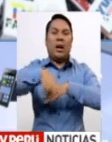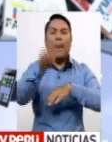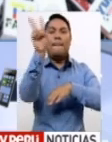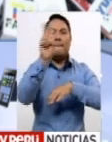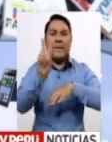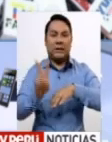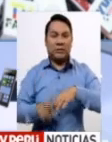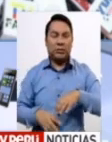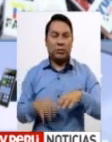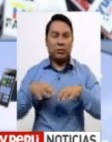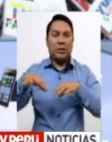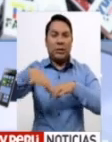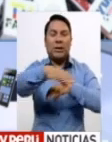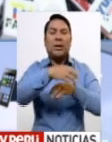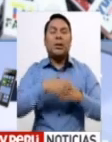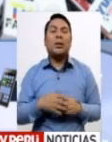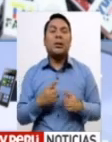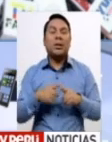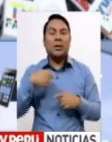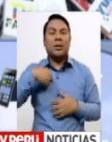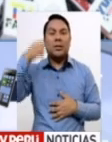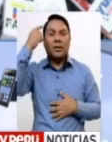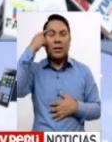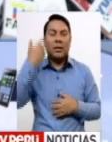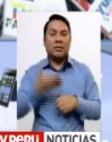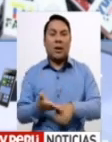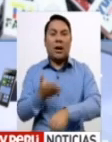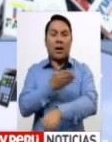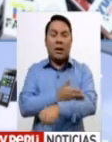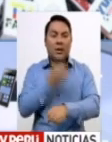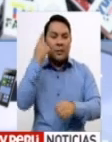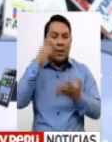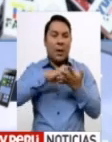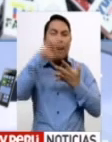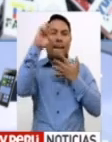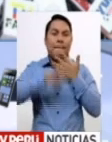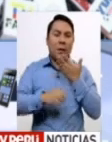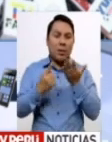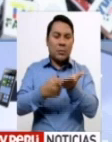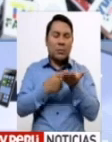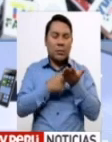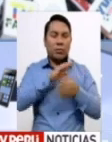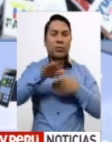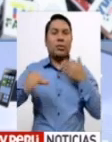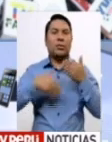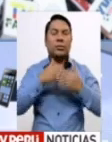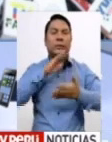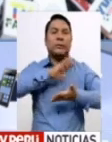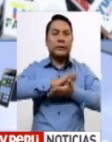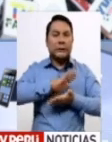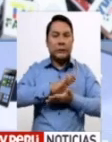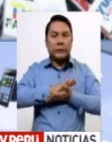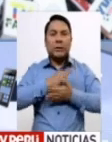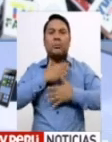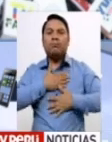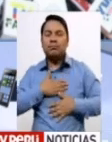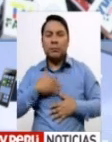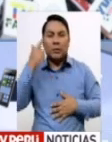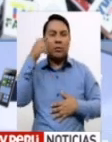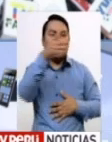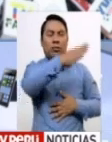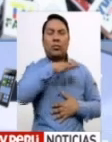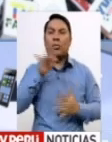se encuentran residiendo. Hemos tomado algunas medidas a fin de poder tener una